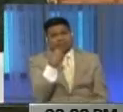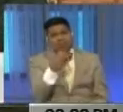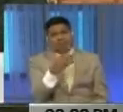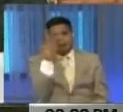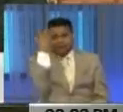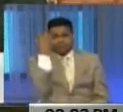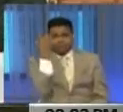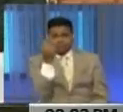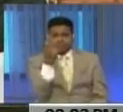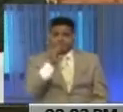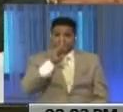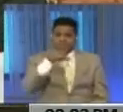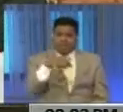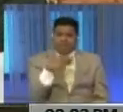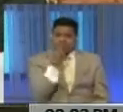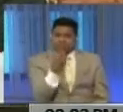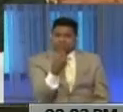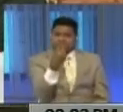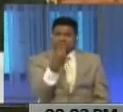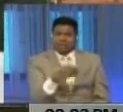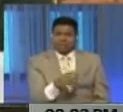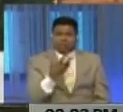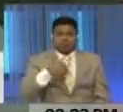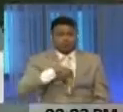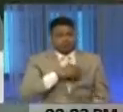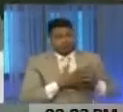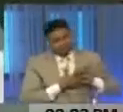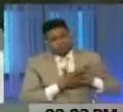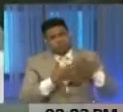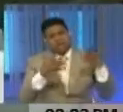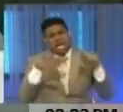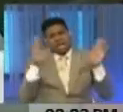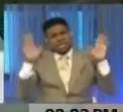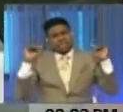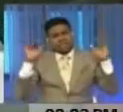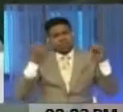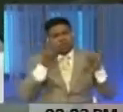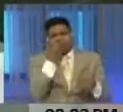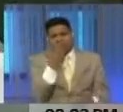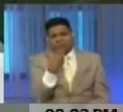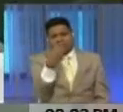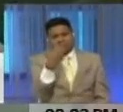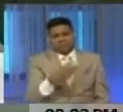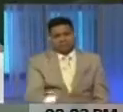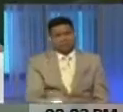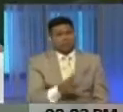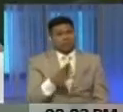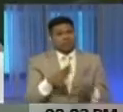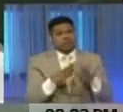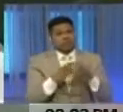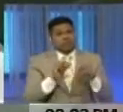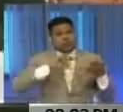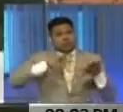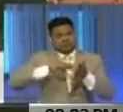italiano desde niño, creciendo. Nuestra solidaridad y saludo a Italia. Todo esto